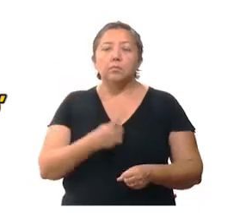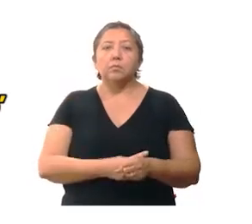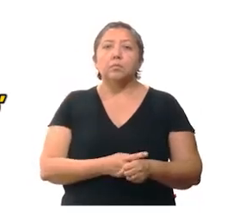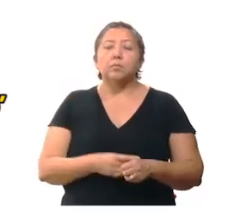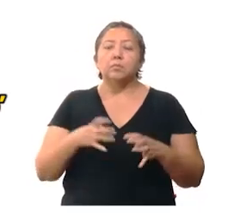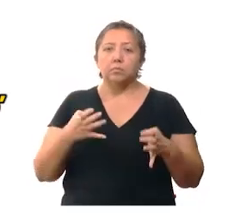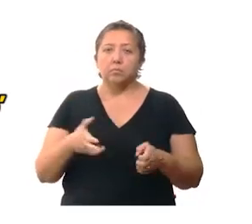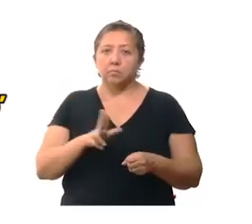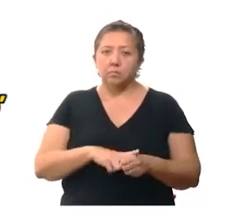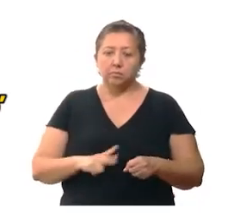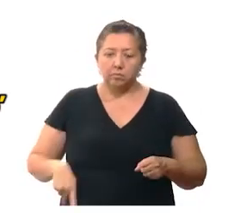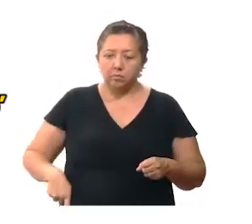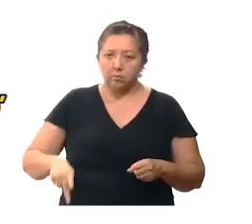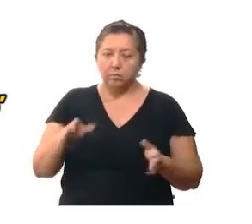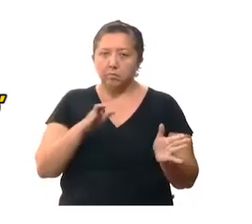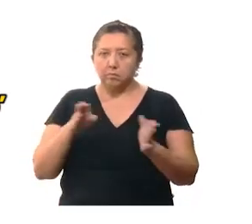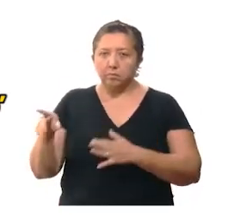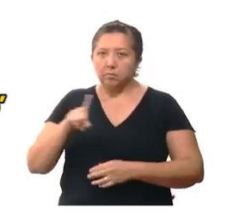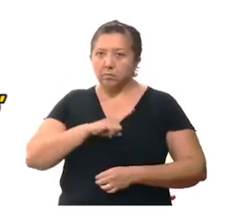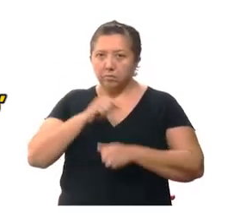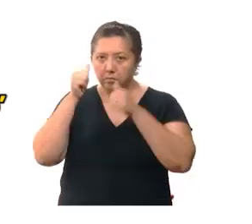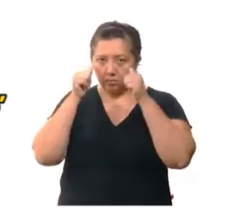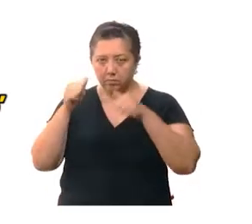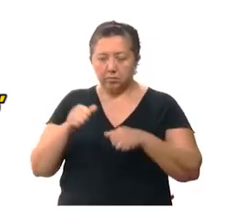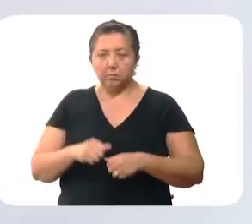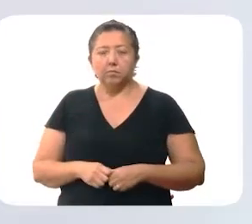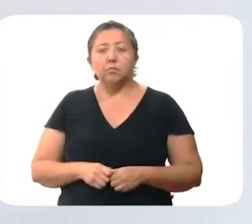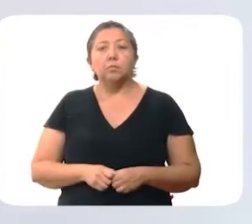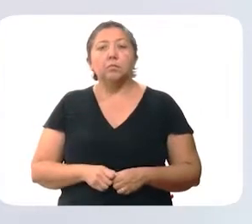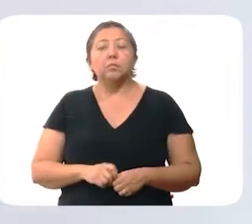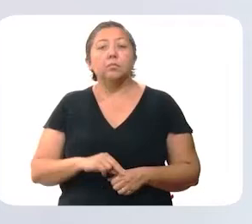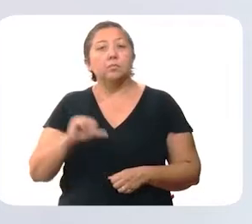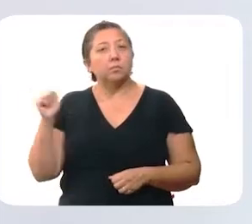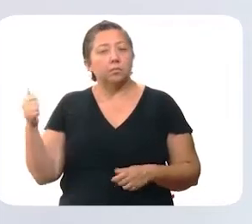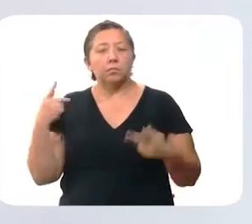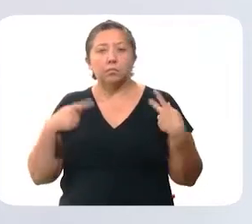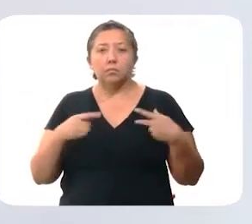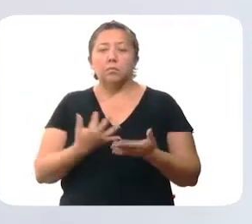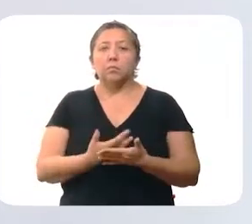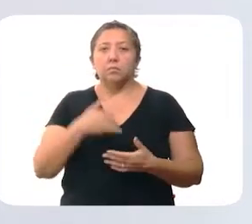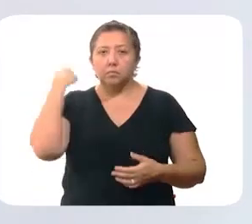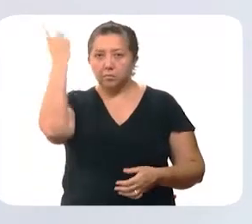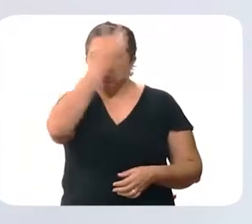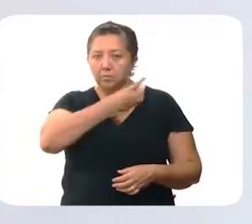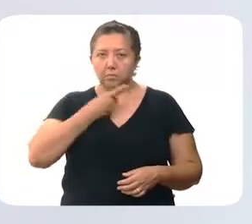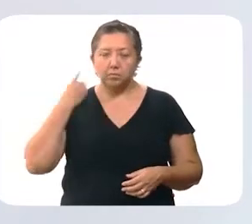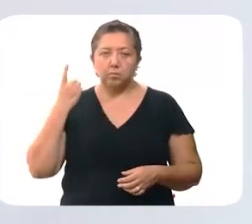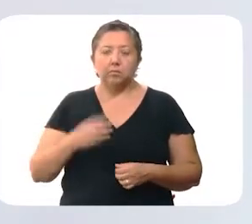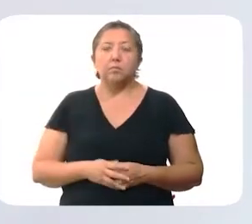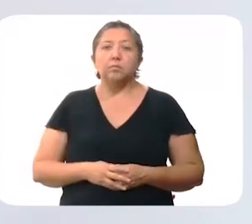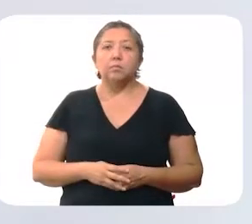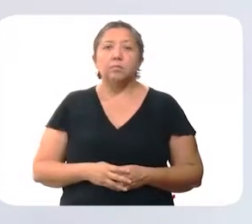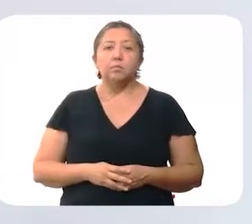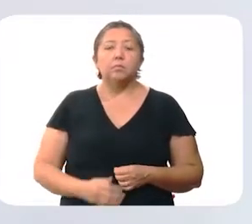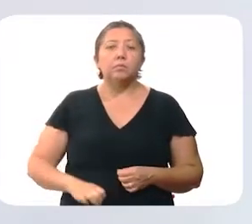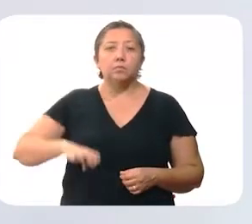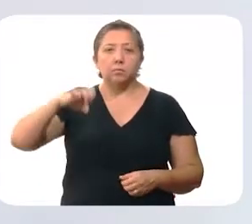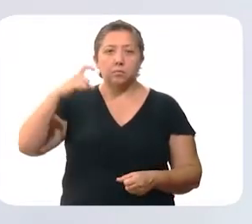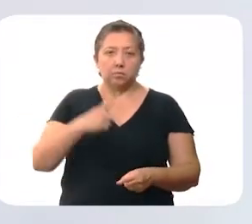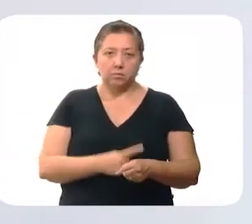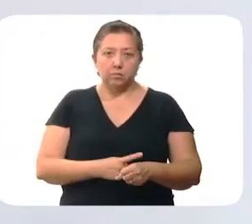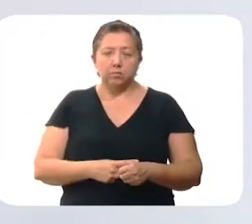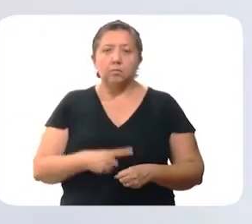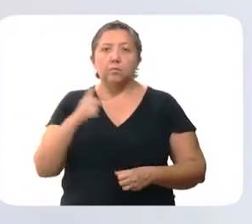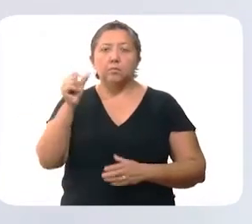casos positivos están en hospitales públicos y en aislamiento total. Hay otros pacientes a la espera de diagnóstico. El rango de